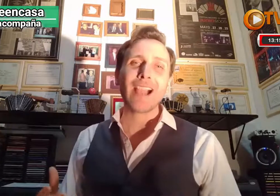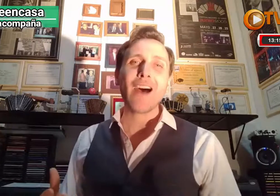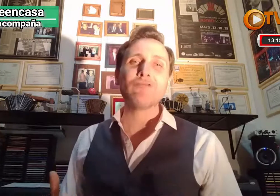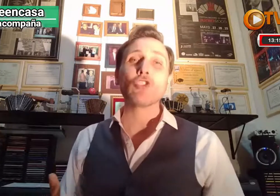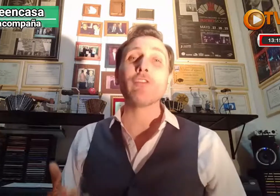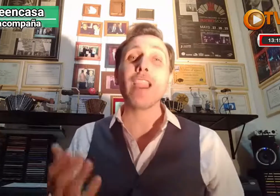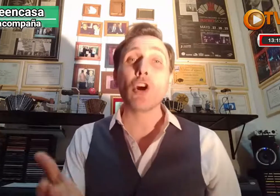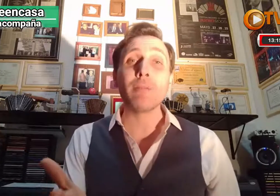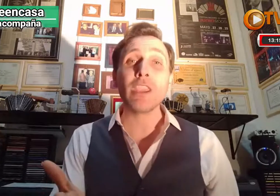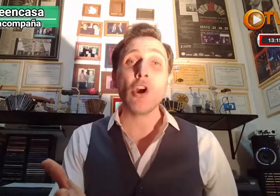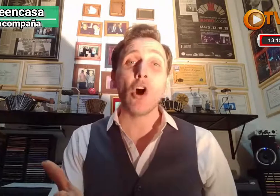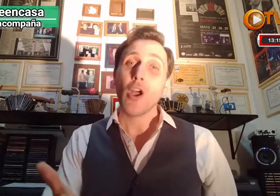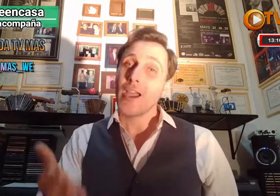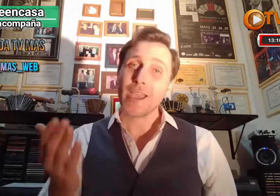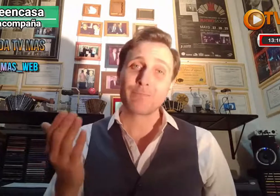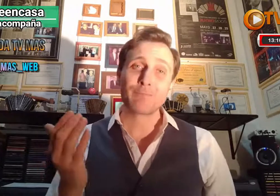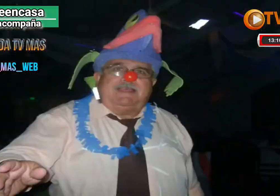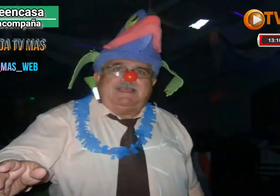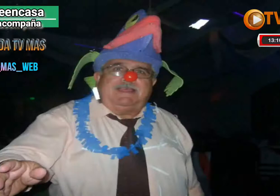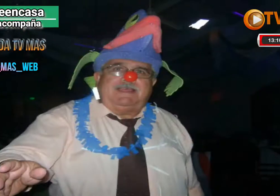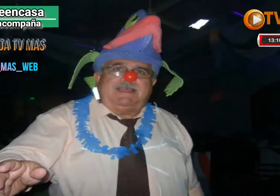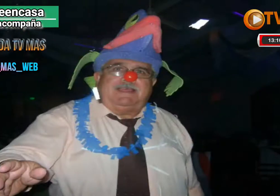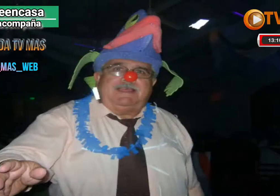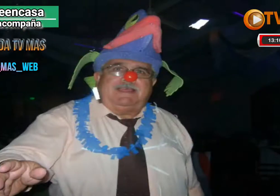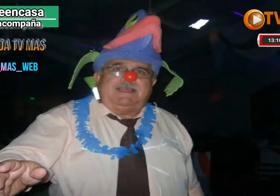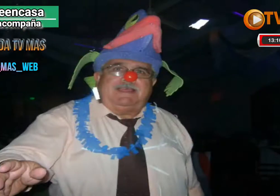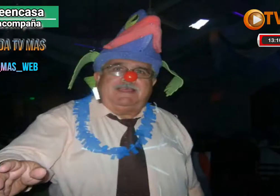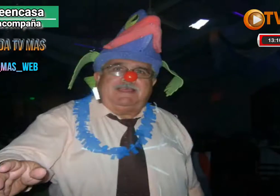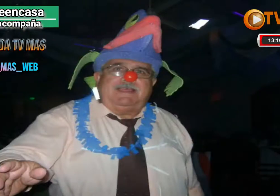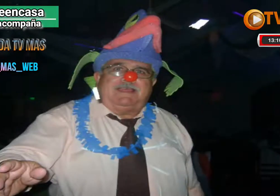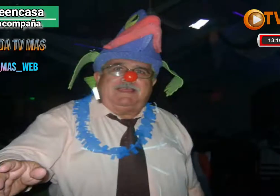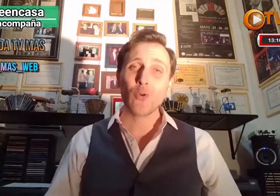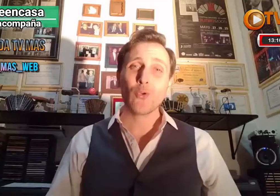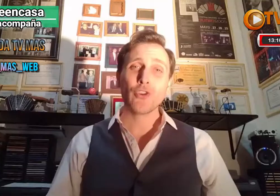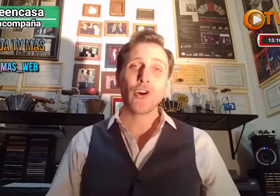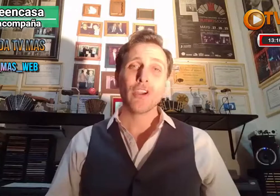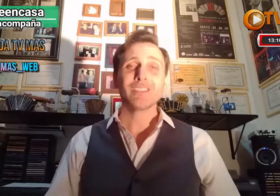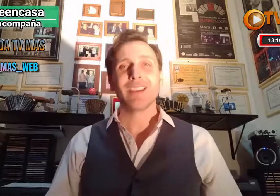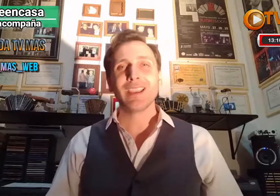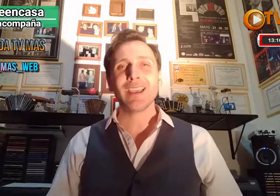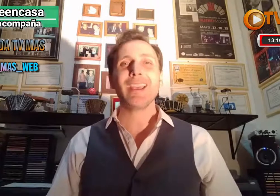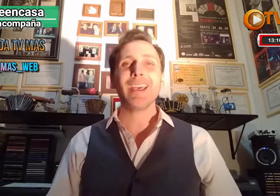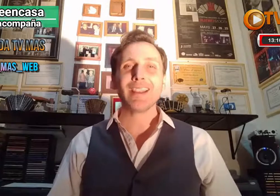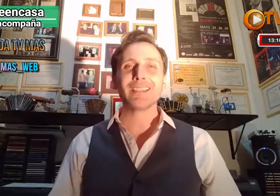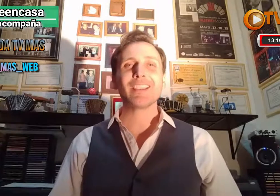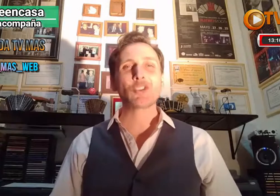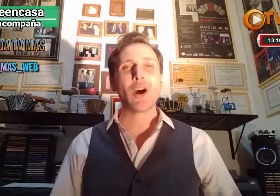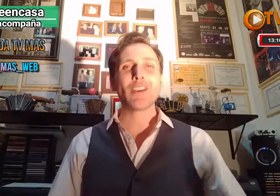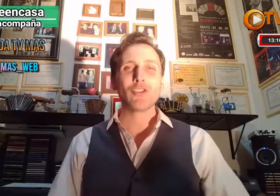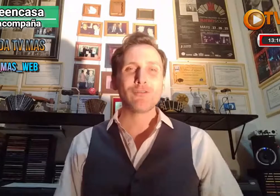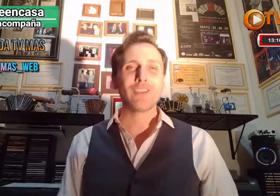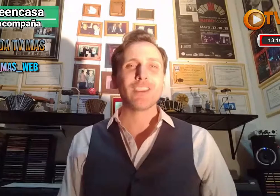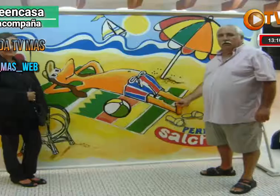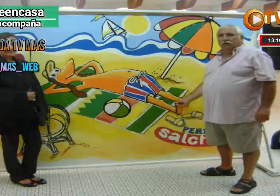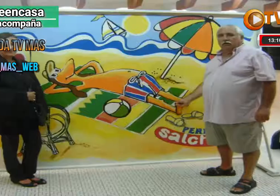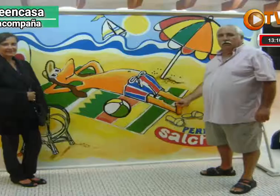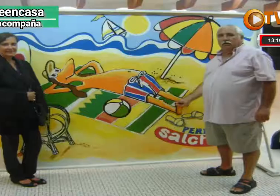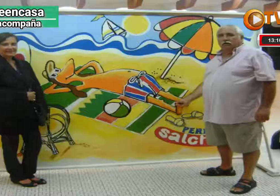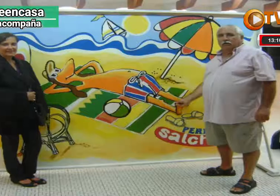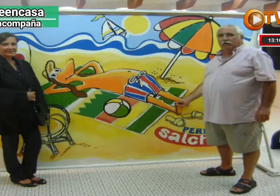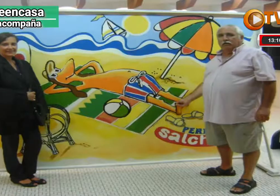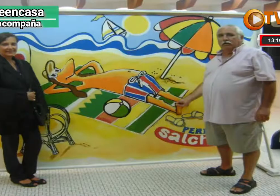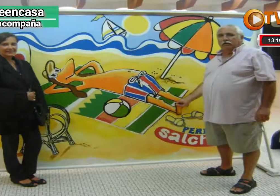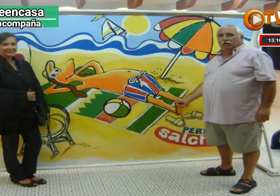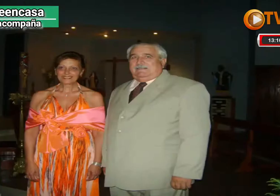que te canto, viejo mío, es para vos. Y si alguno sin querer te echó al olvido,